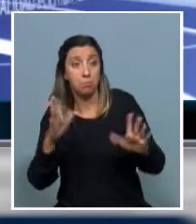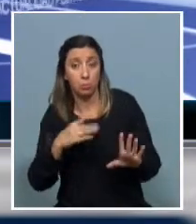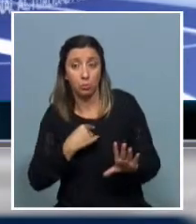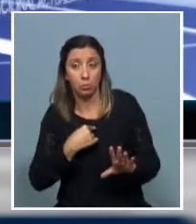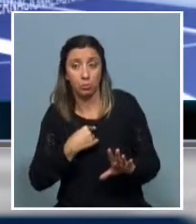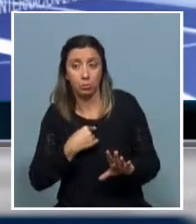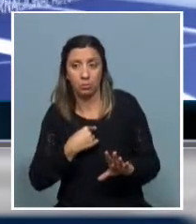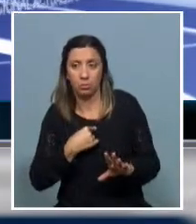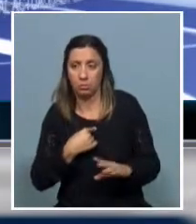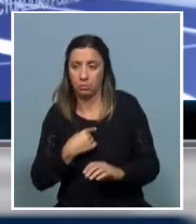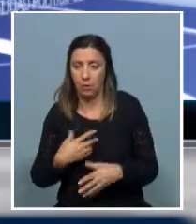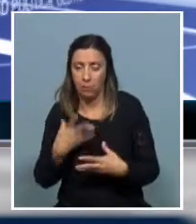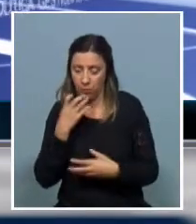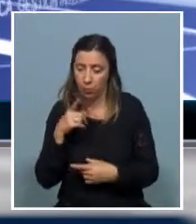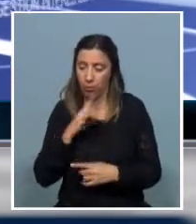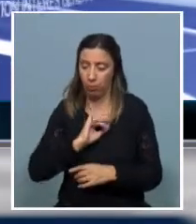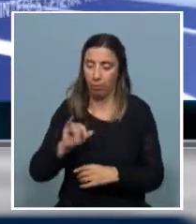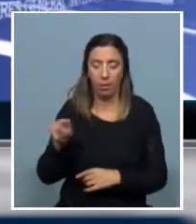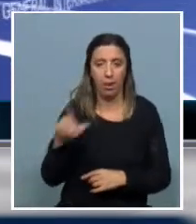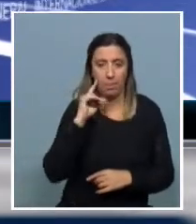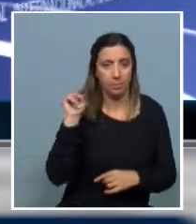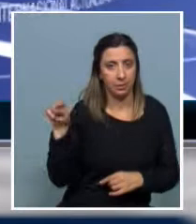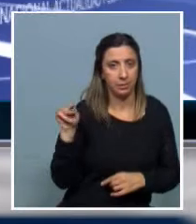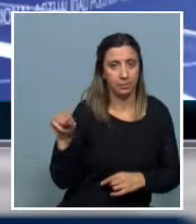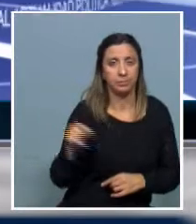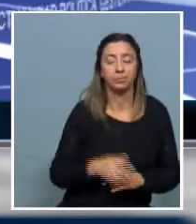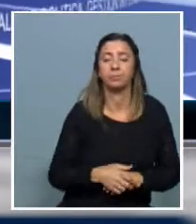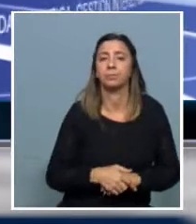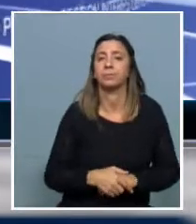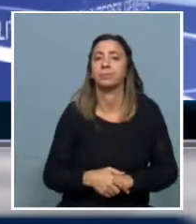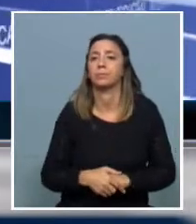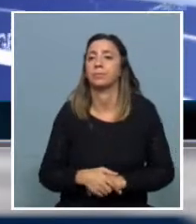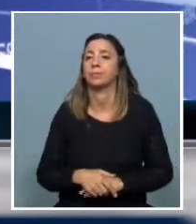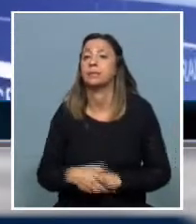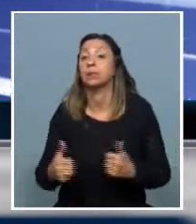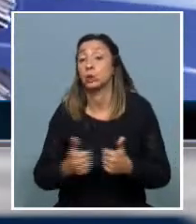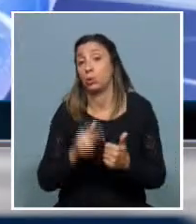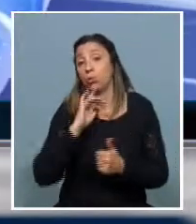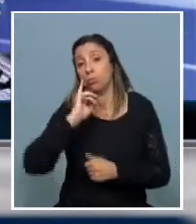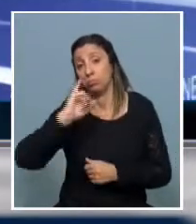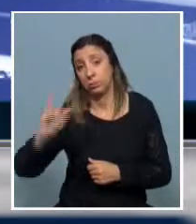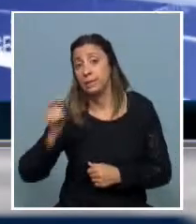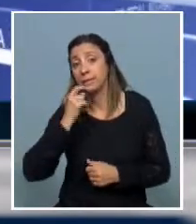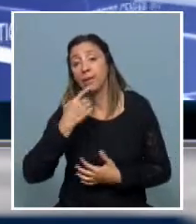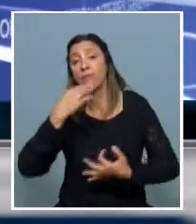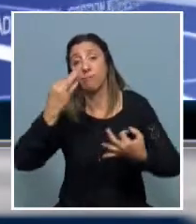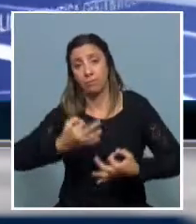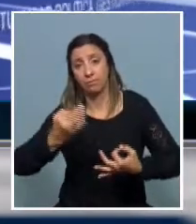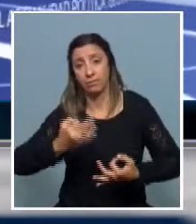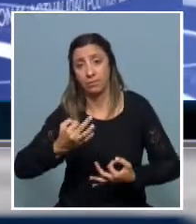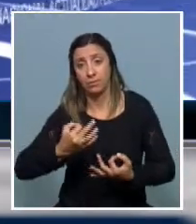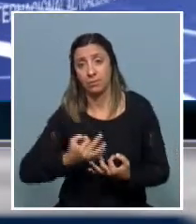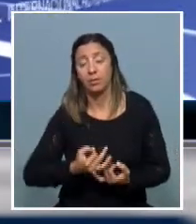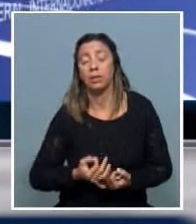le tengo rabia a usted y lo denuncio porque sí. Claro. Entonces tomamos la verdad, constatamos dichas denuncias, de ser cierta, se abre